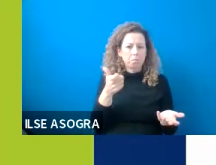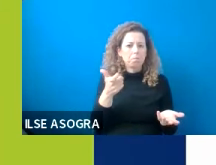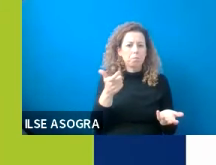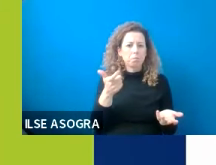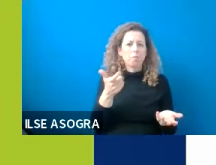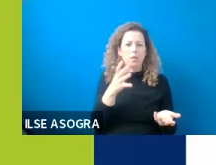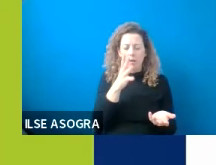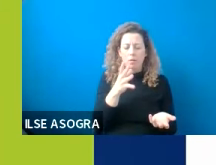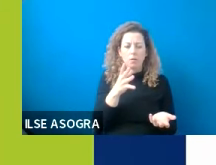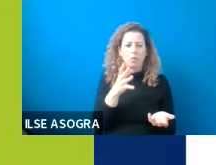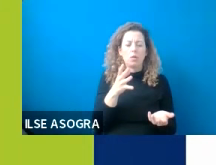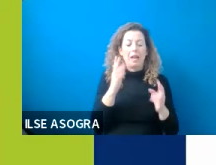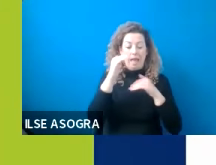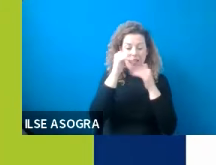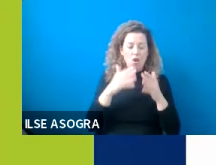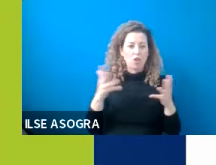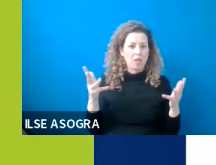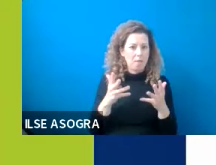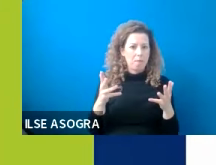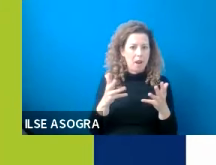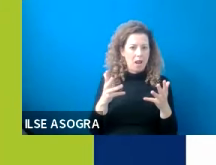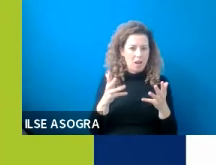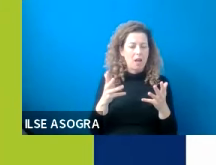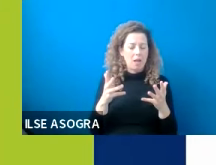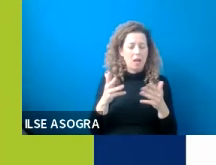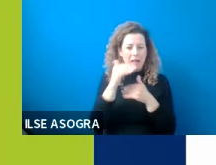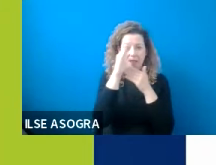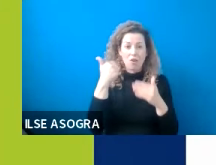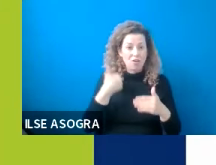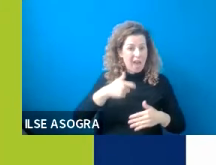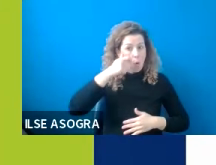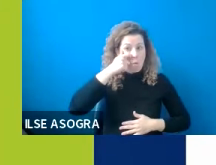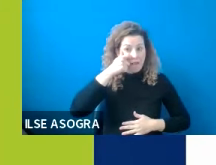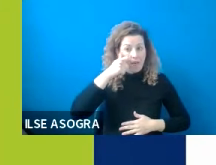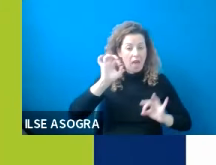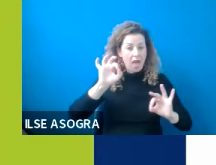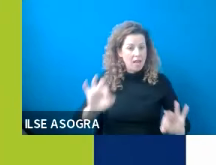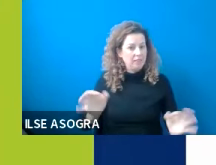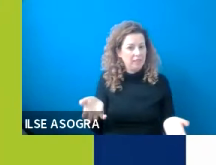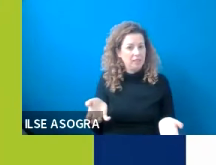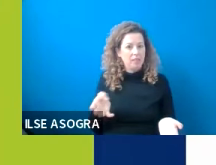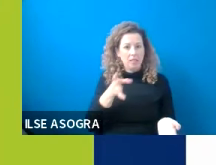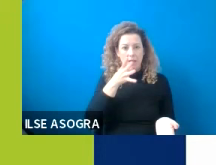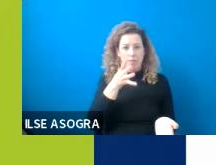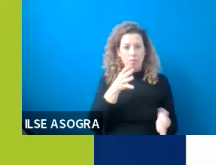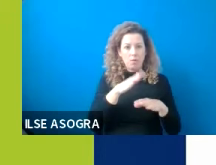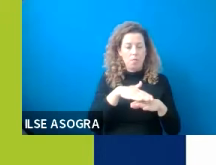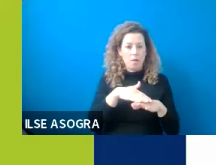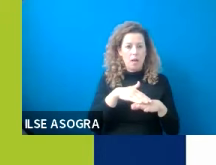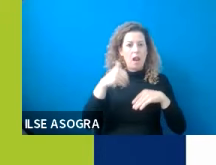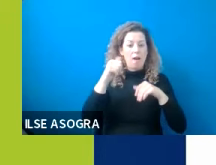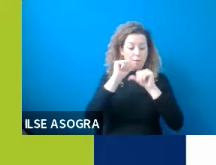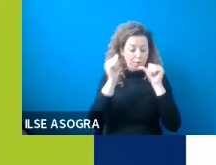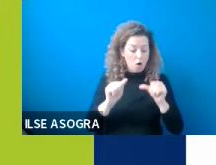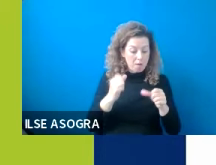digo, es que en atención temprana la atención ya es humanizada, ¿no? Porque la manera de funcionar que tenemos ya